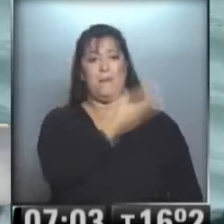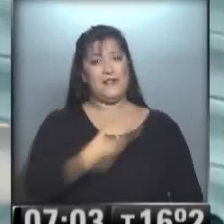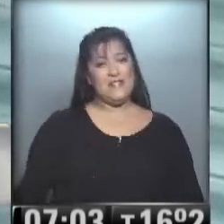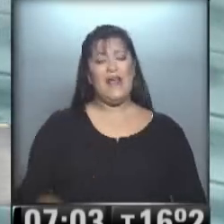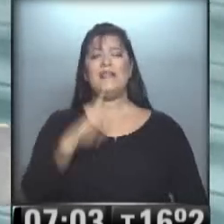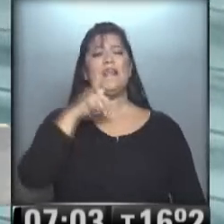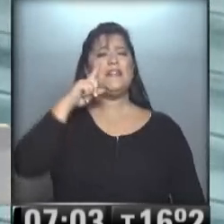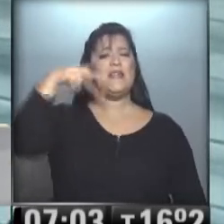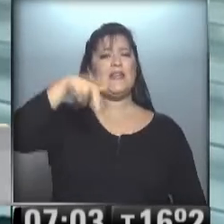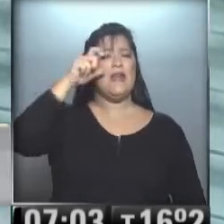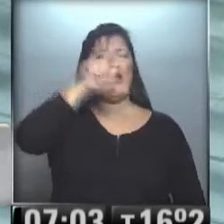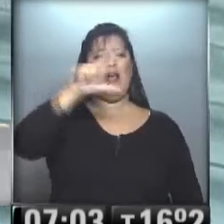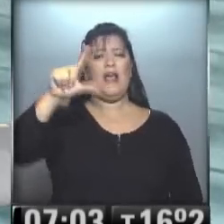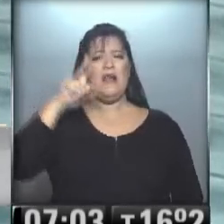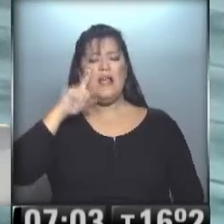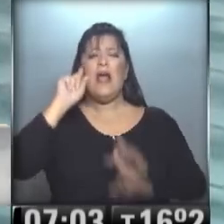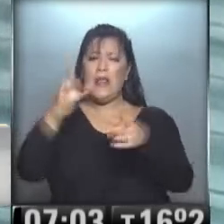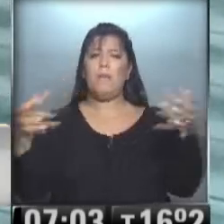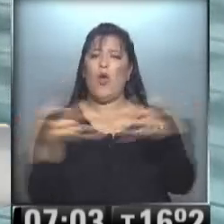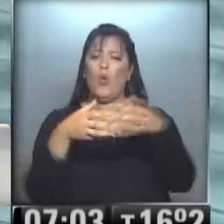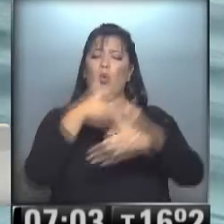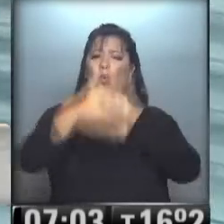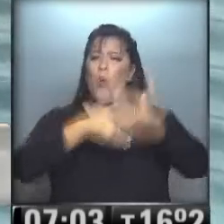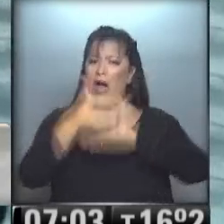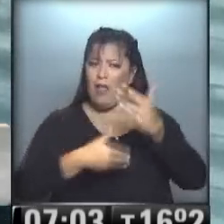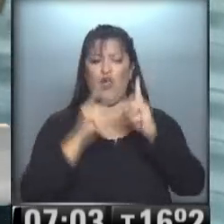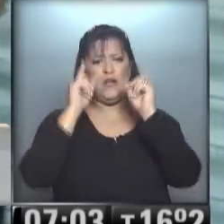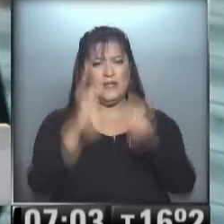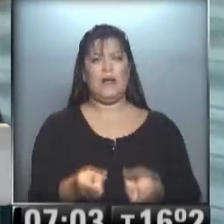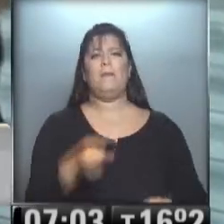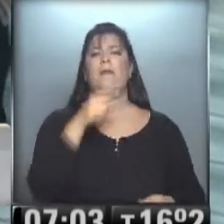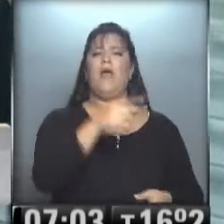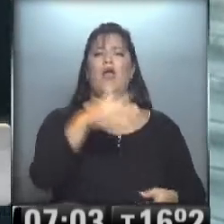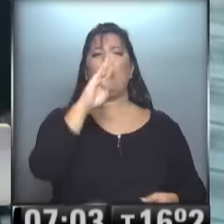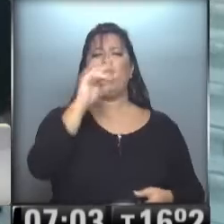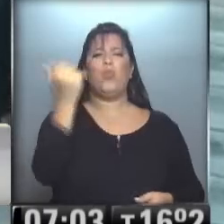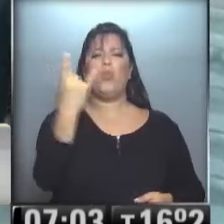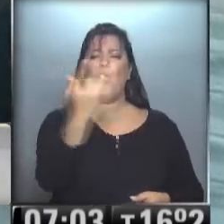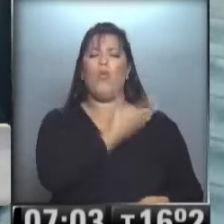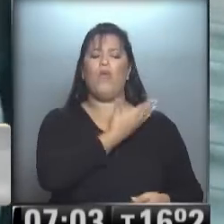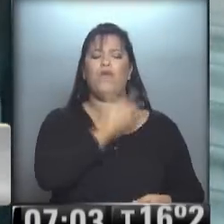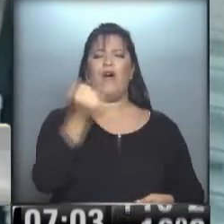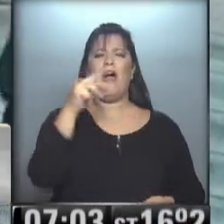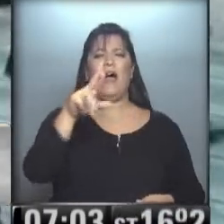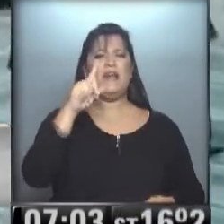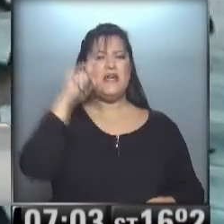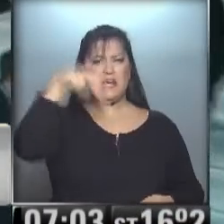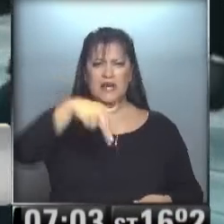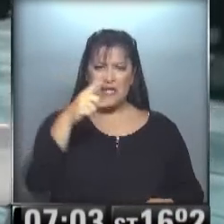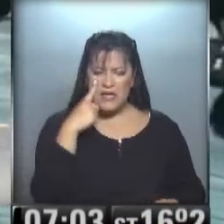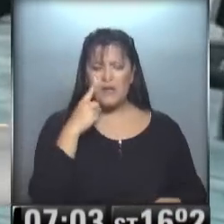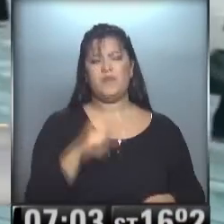delegación conformada también por los futbolistas Juan Mercier, Julio Buffarini, del que también